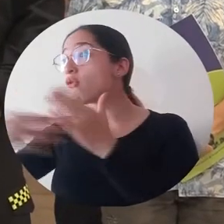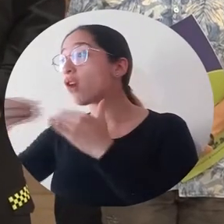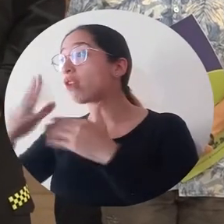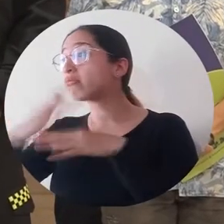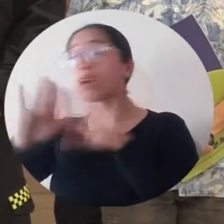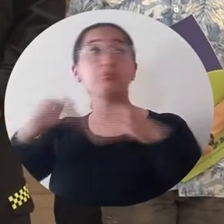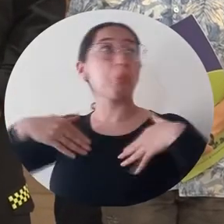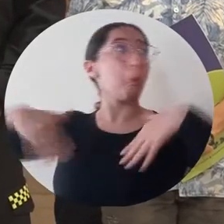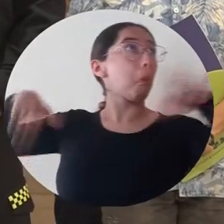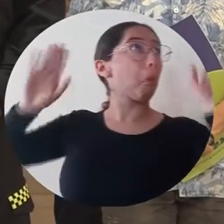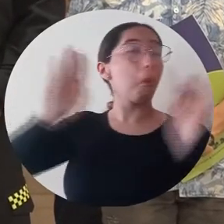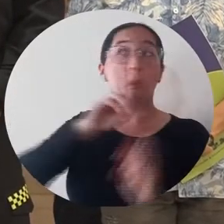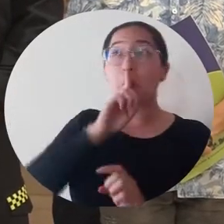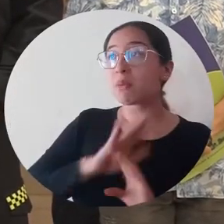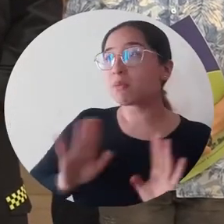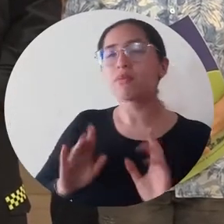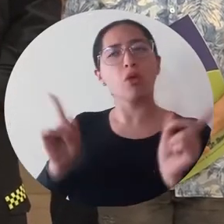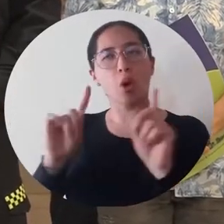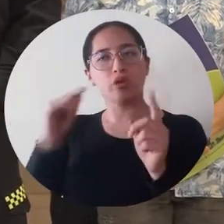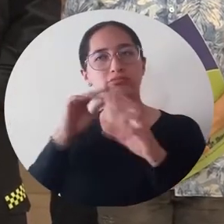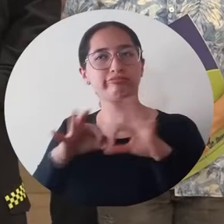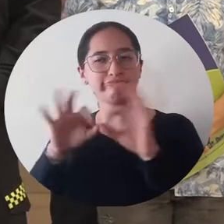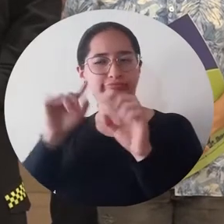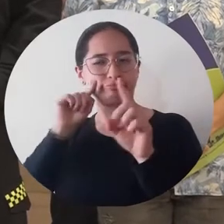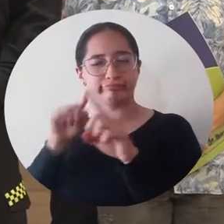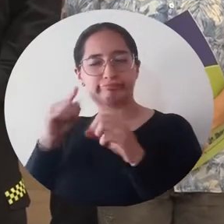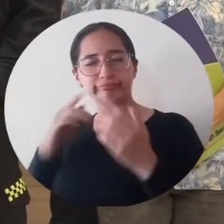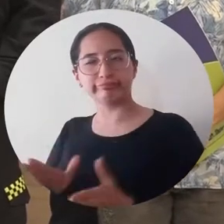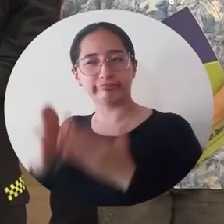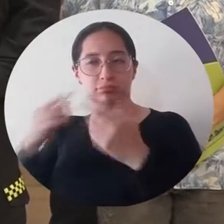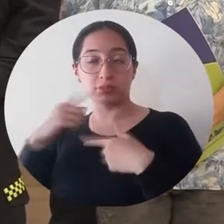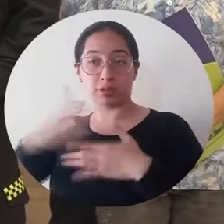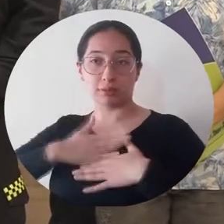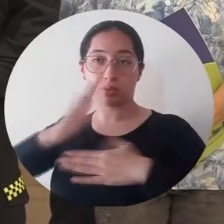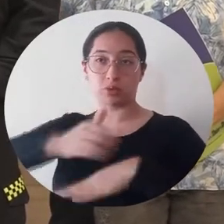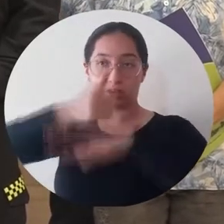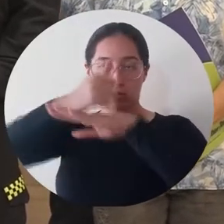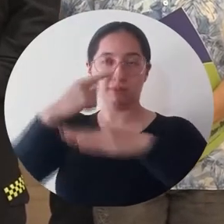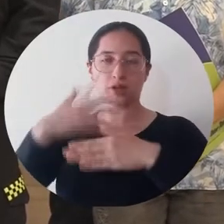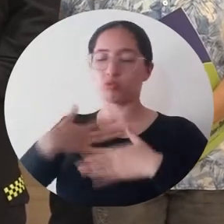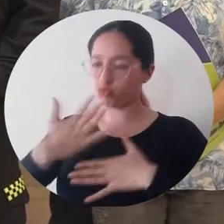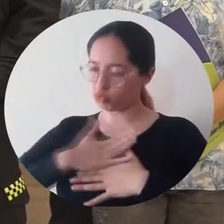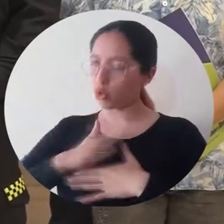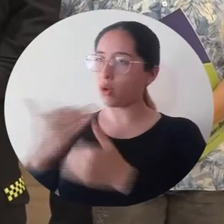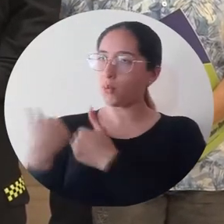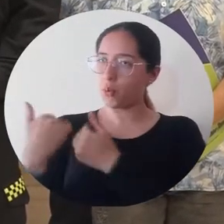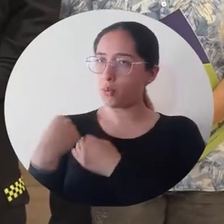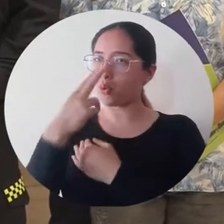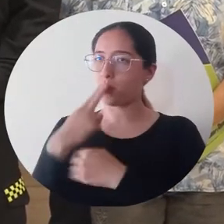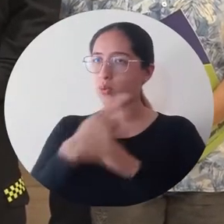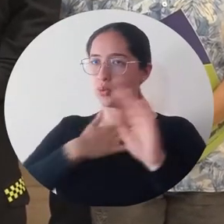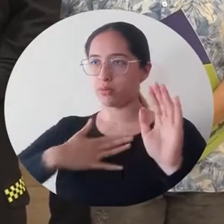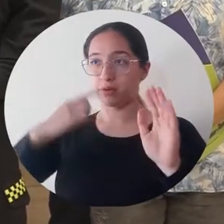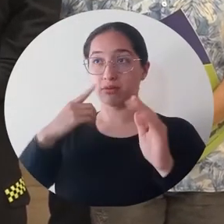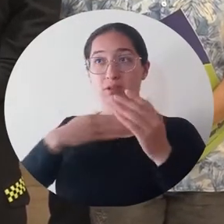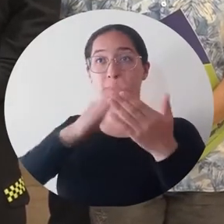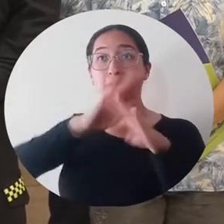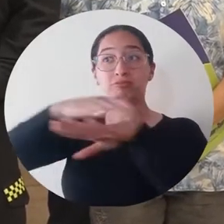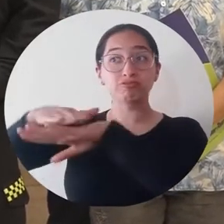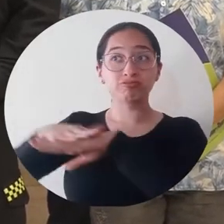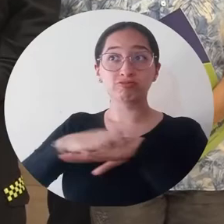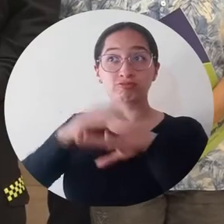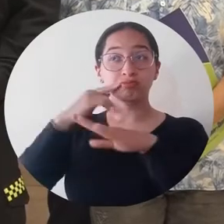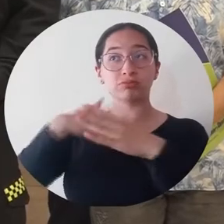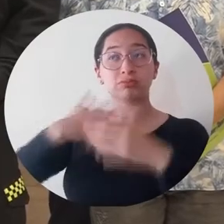ojalá sea un entorno seguro, pero como rector pues tengo la obligación y el compromiso de hacer las solicitudes correspondientes a las diferentes entidades del Estado, tanto a